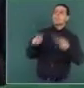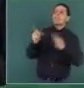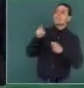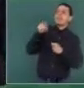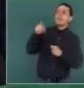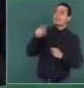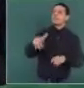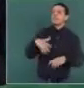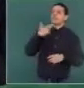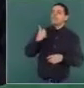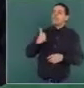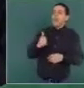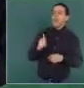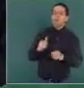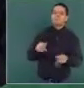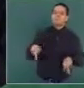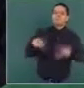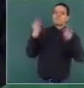planta chatarra,